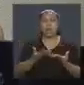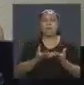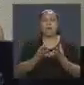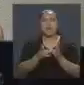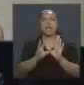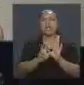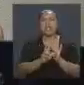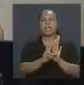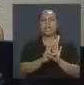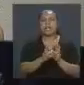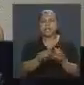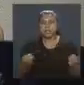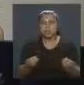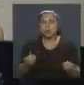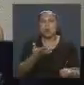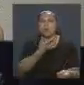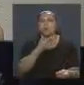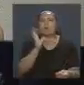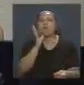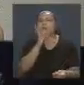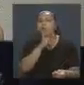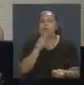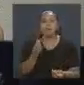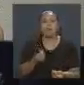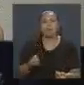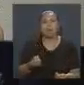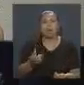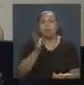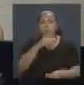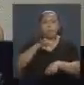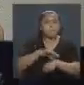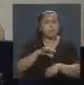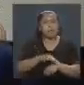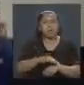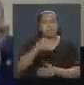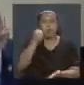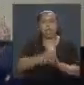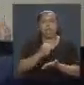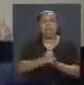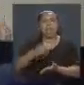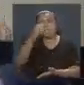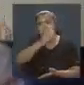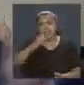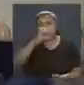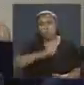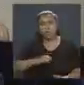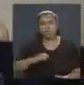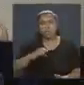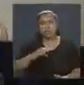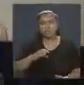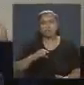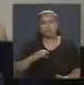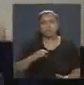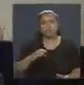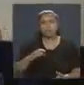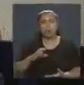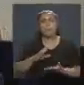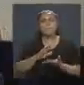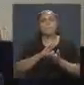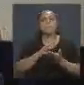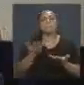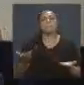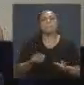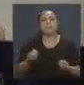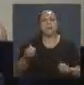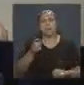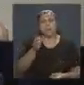con dinero, no se puede porque hoy día no hay médicos en Arica. Por lo tanto, se tome, se tramite, se busque algunas instancias para que la ciudadanía de Arica, para